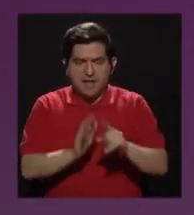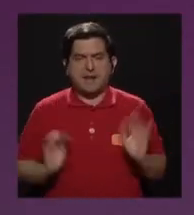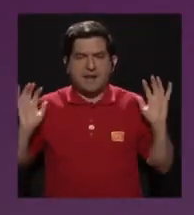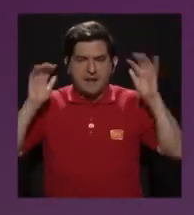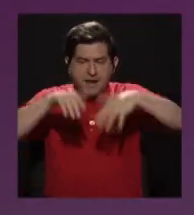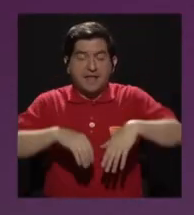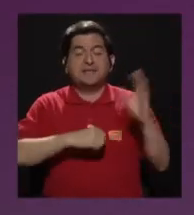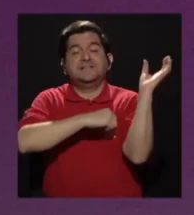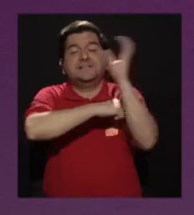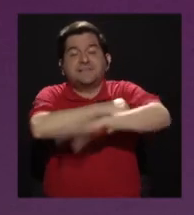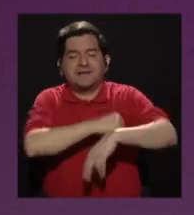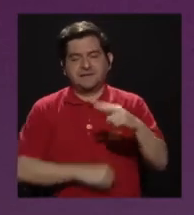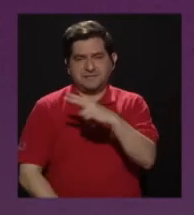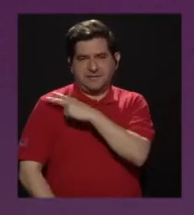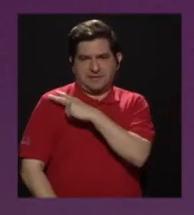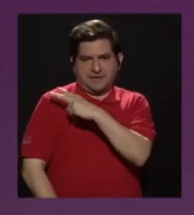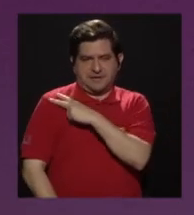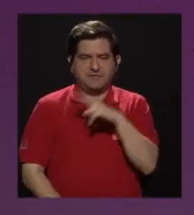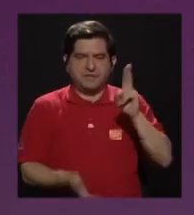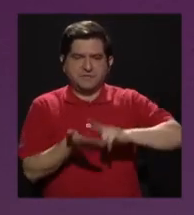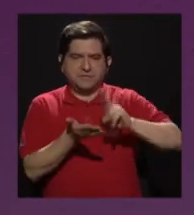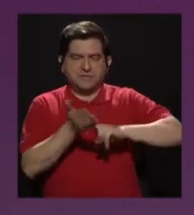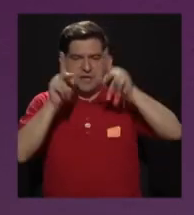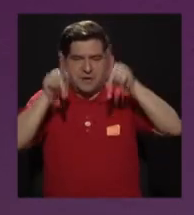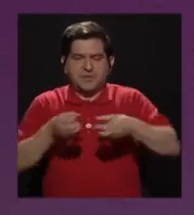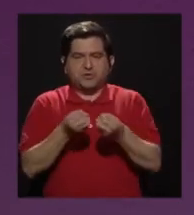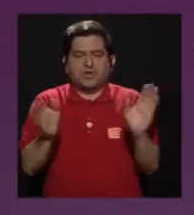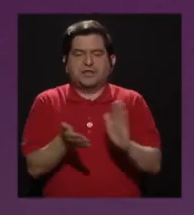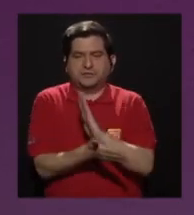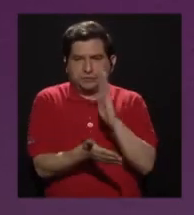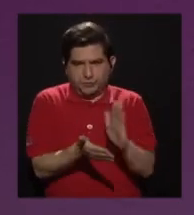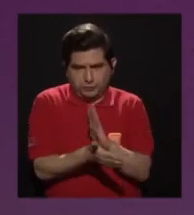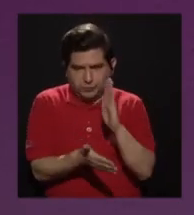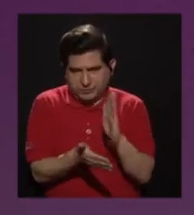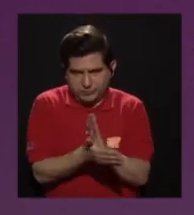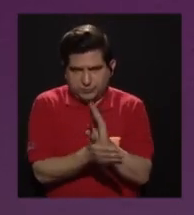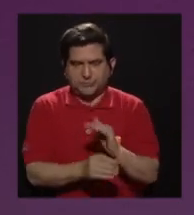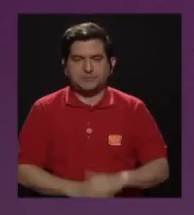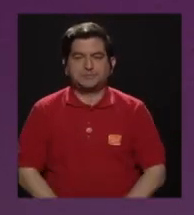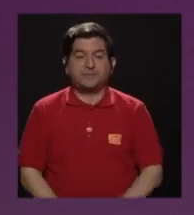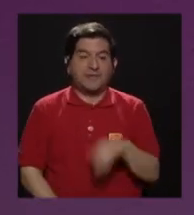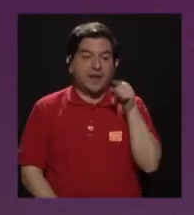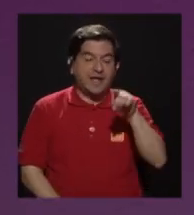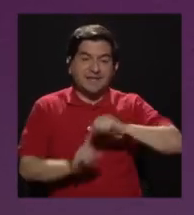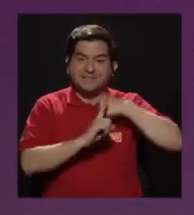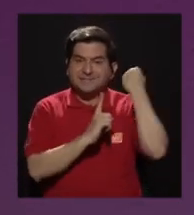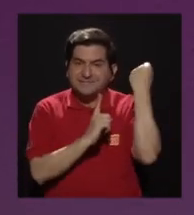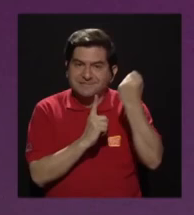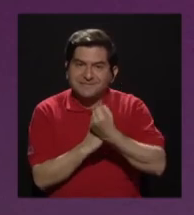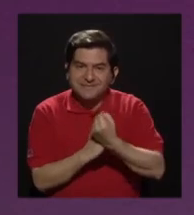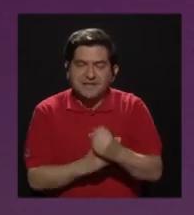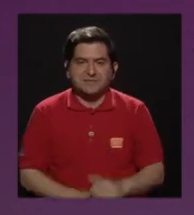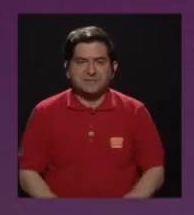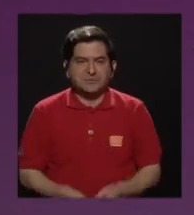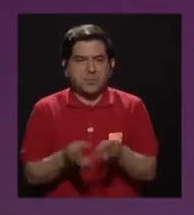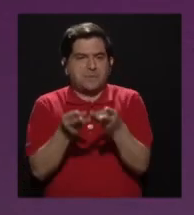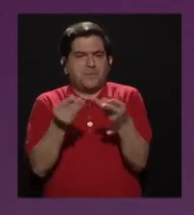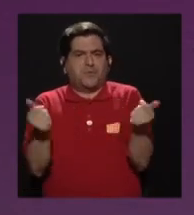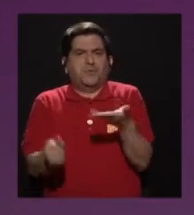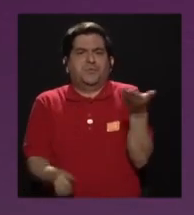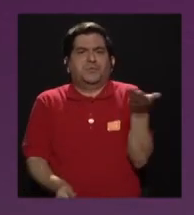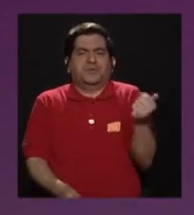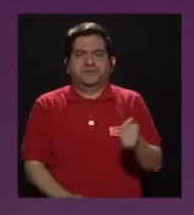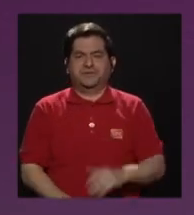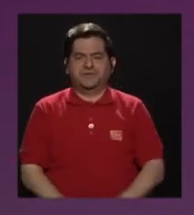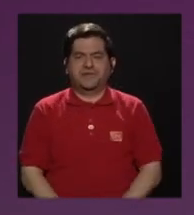sancionan supuestamente a los patrones que contraten a personas sin documentos. Entonces, eso ha venido también a generar